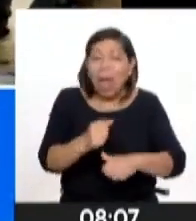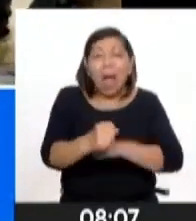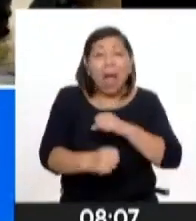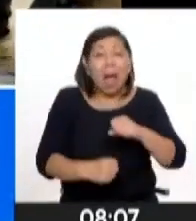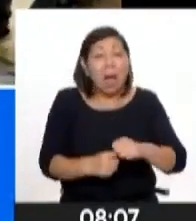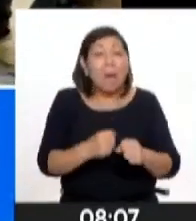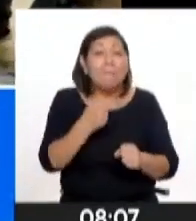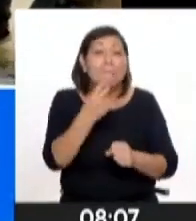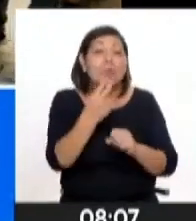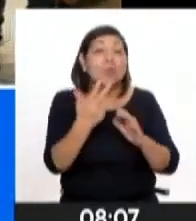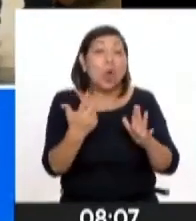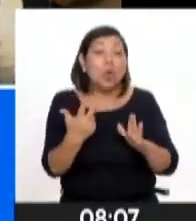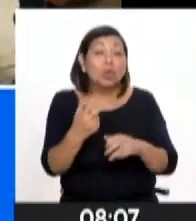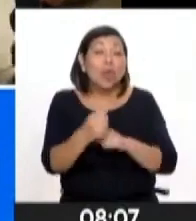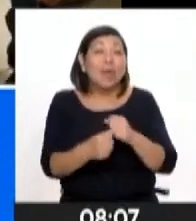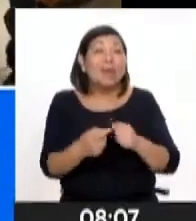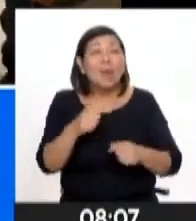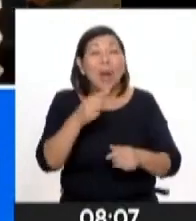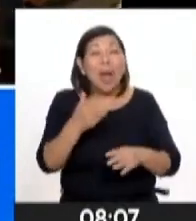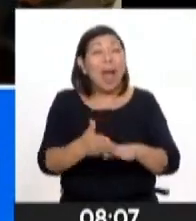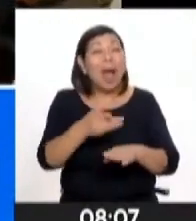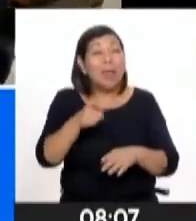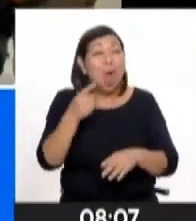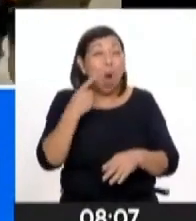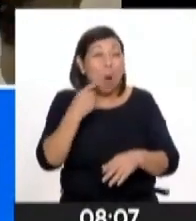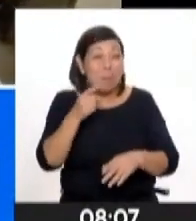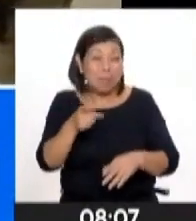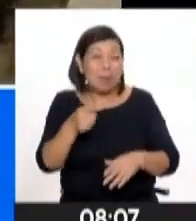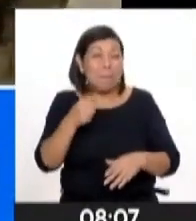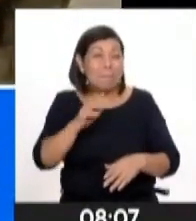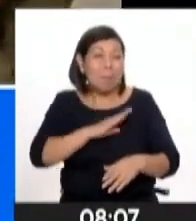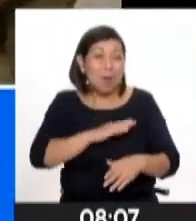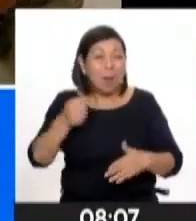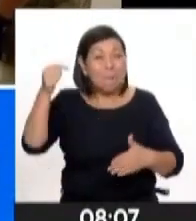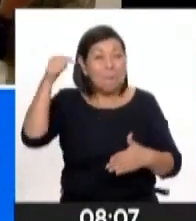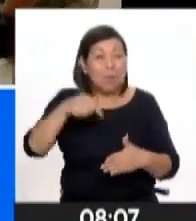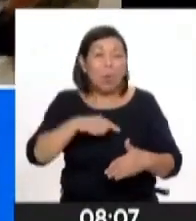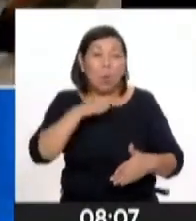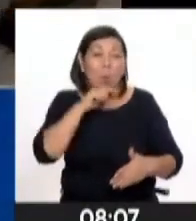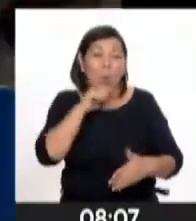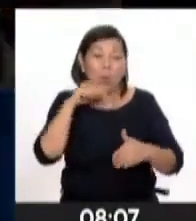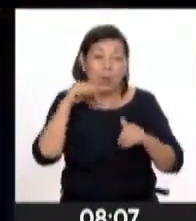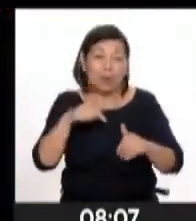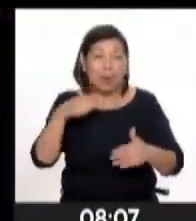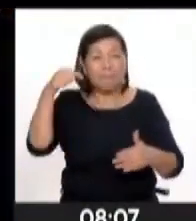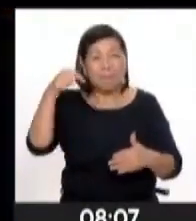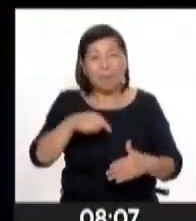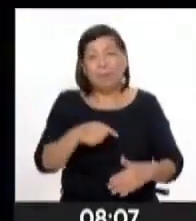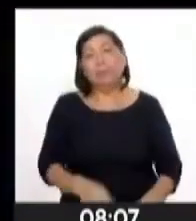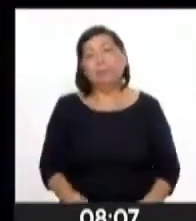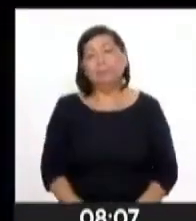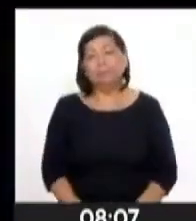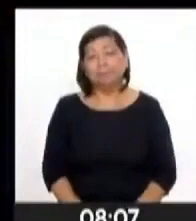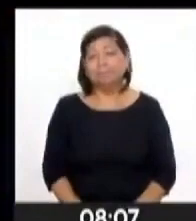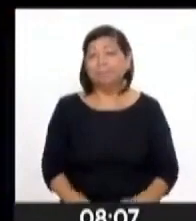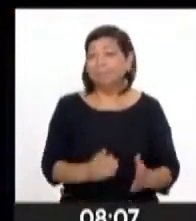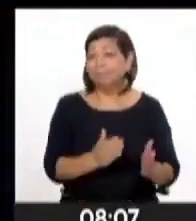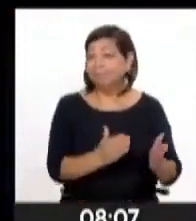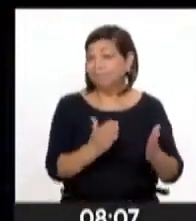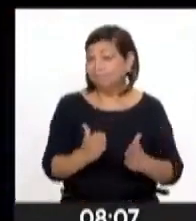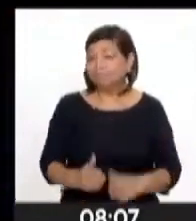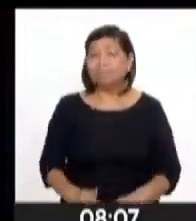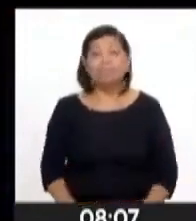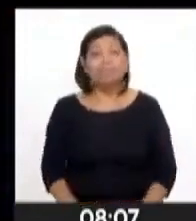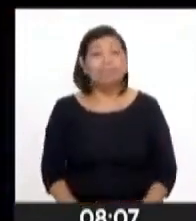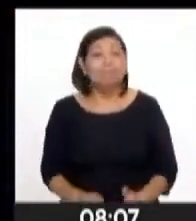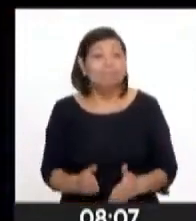respectivamente. Holloway iba a regresar a su casa desde la isla caribeña el 30 de mayo de 2005. Pero no se presentó a su